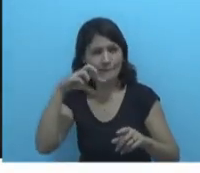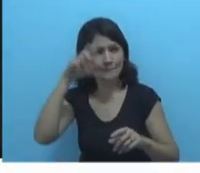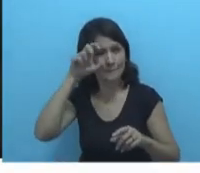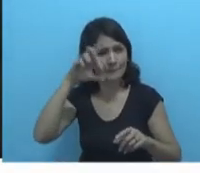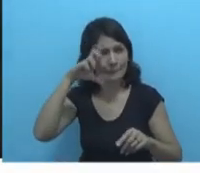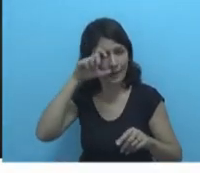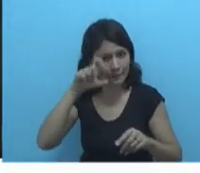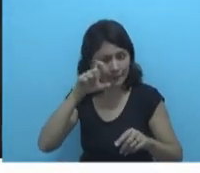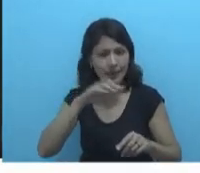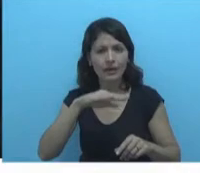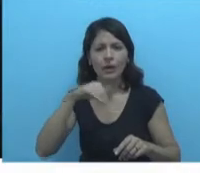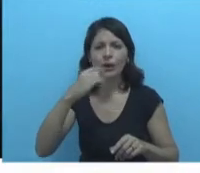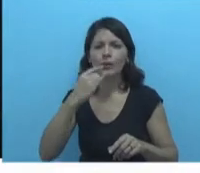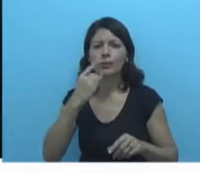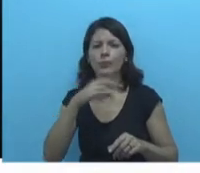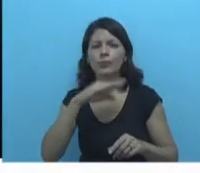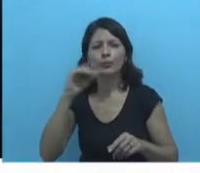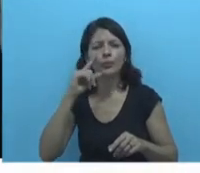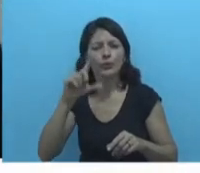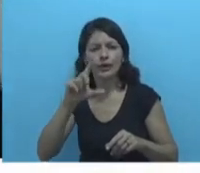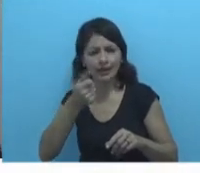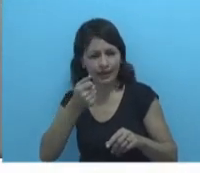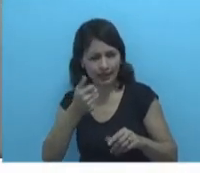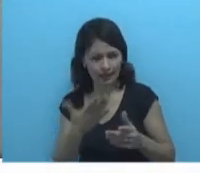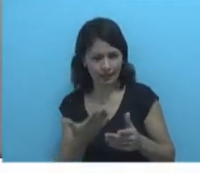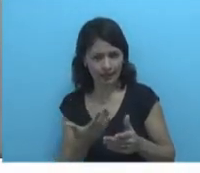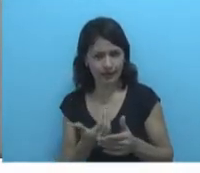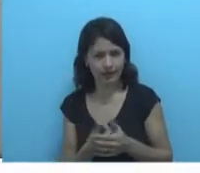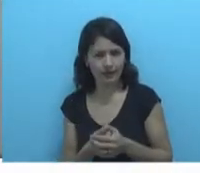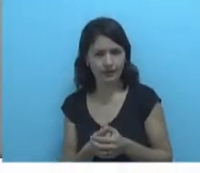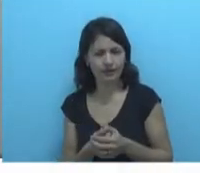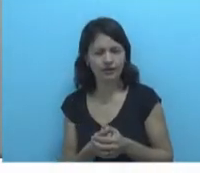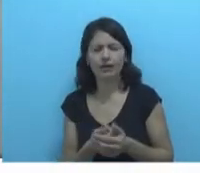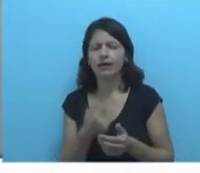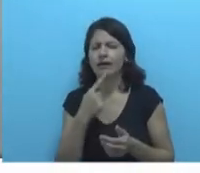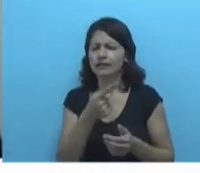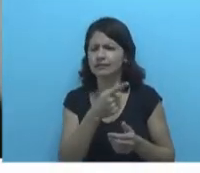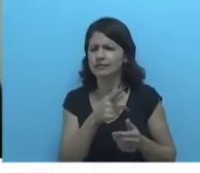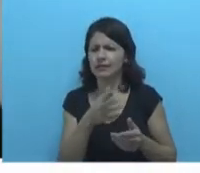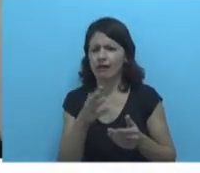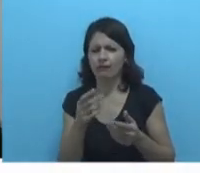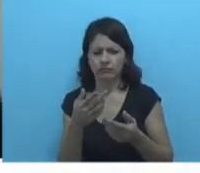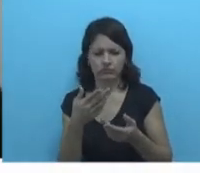no se puede pagar la carne a un precio sideral.